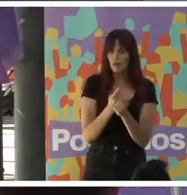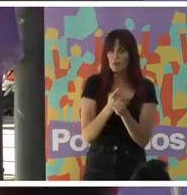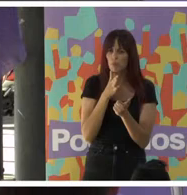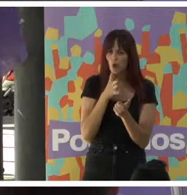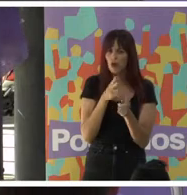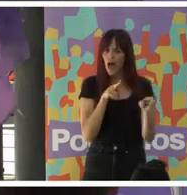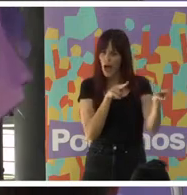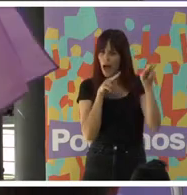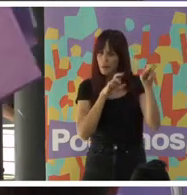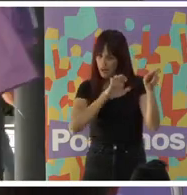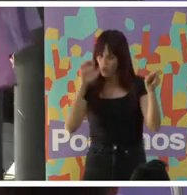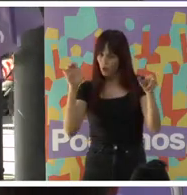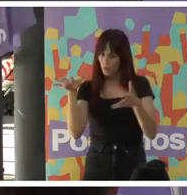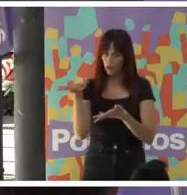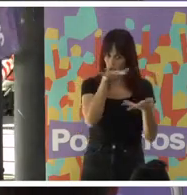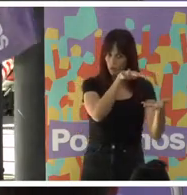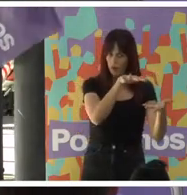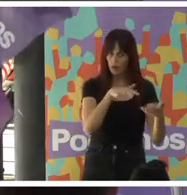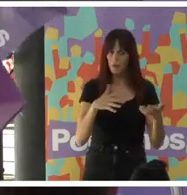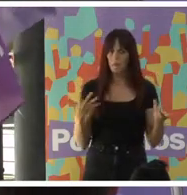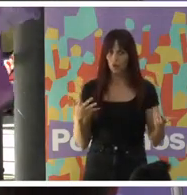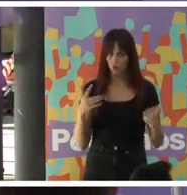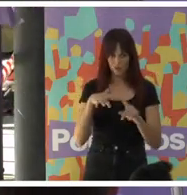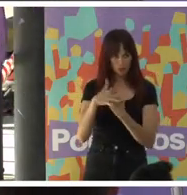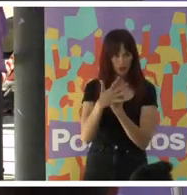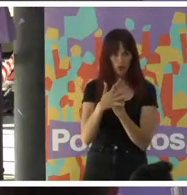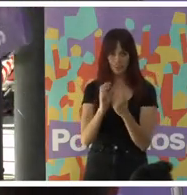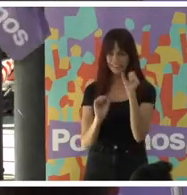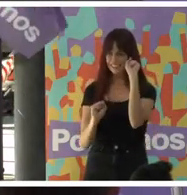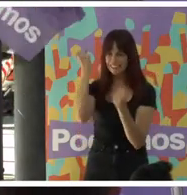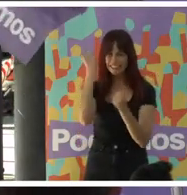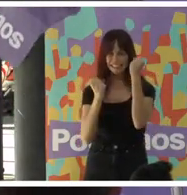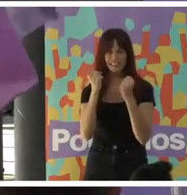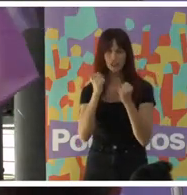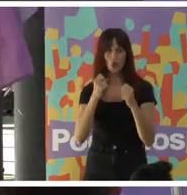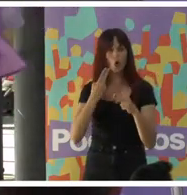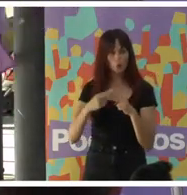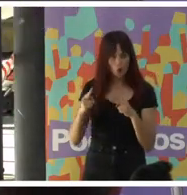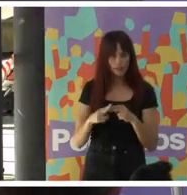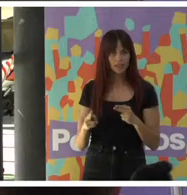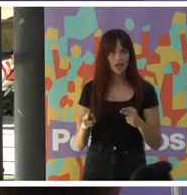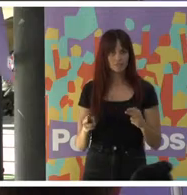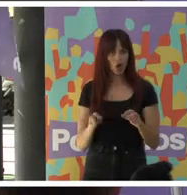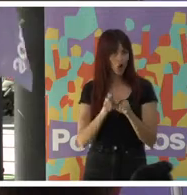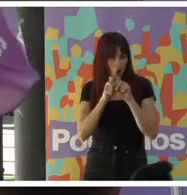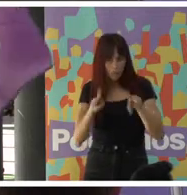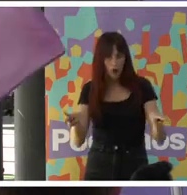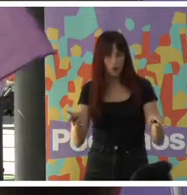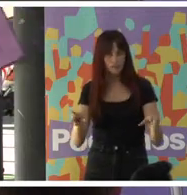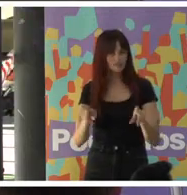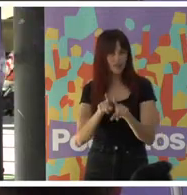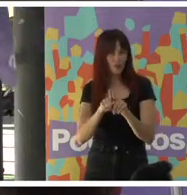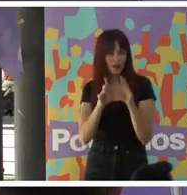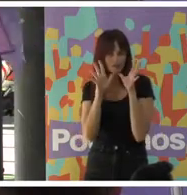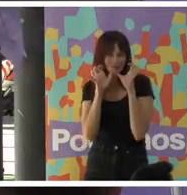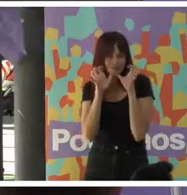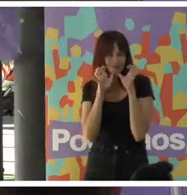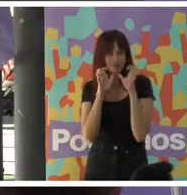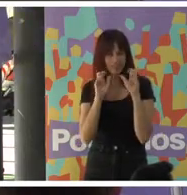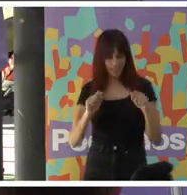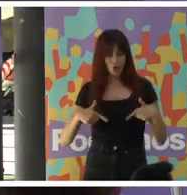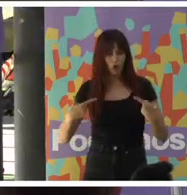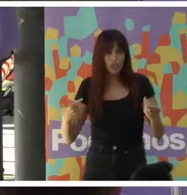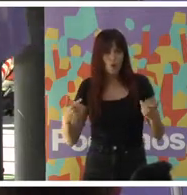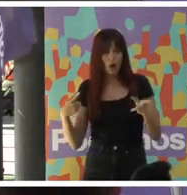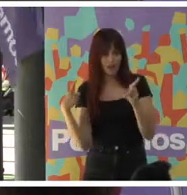un poco provocativo, pero en un escenario de tensión geopolítica, ¿puede haber mayor catástrofe ecológica que una guerra